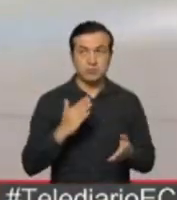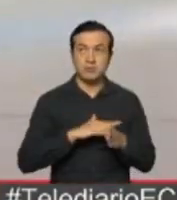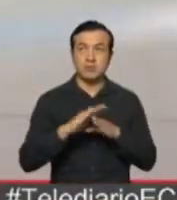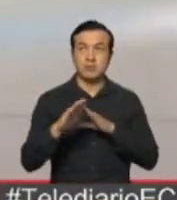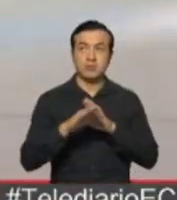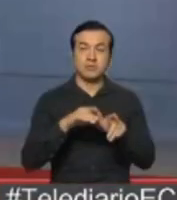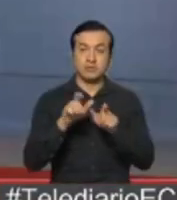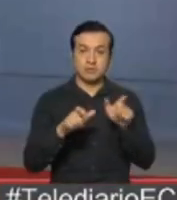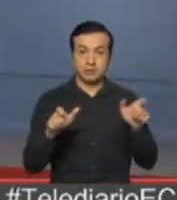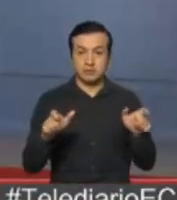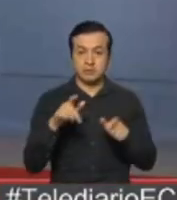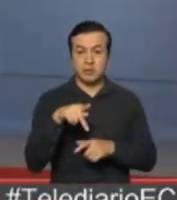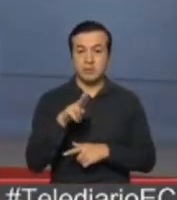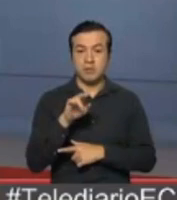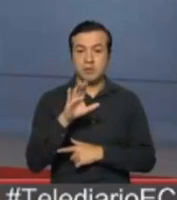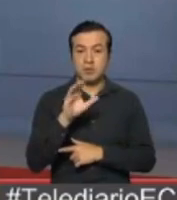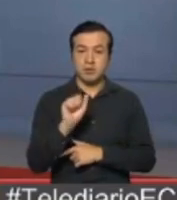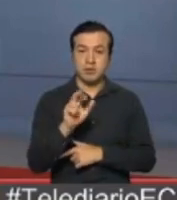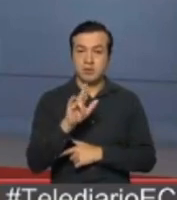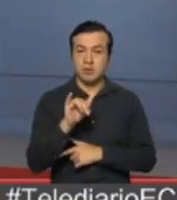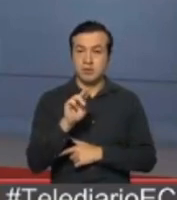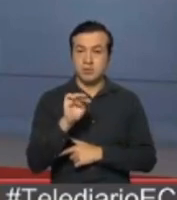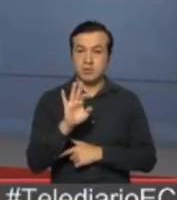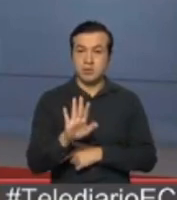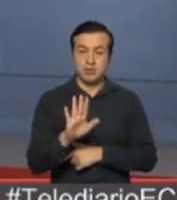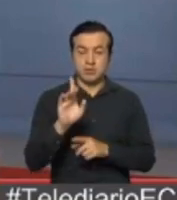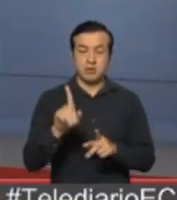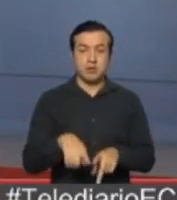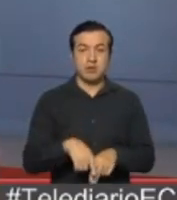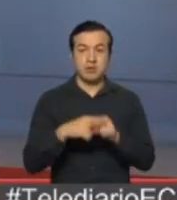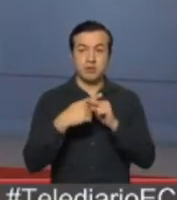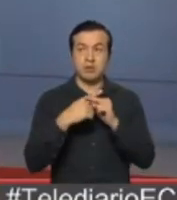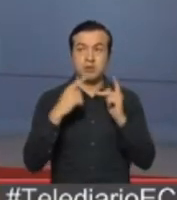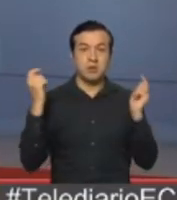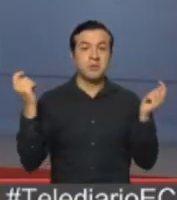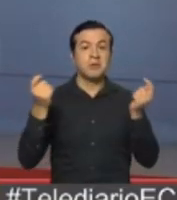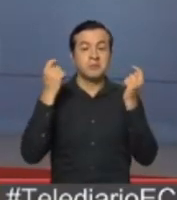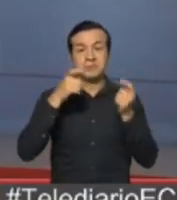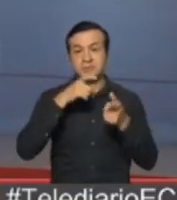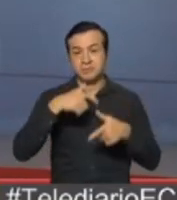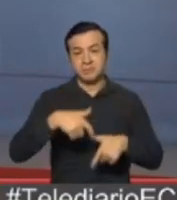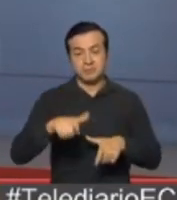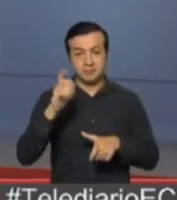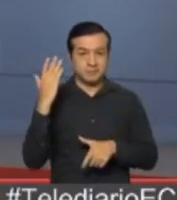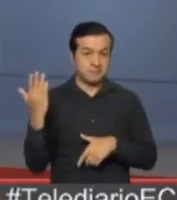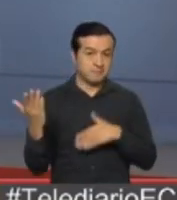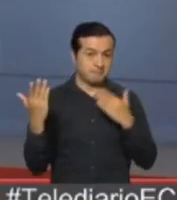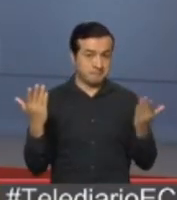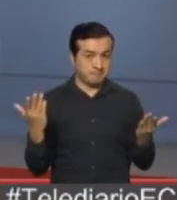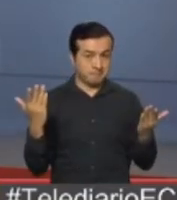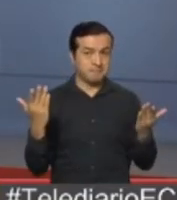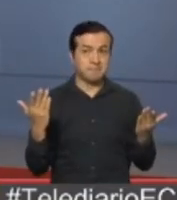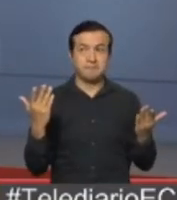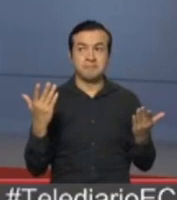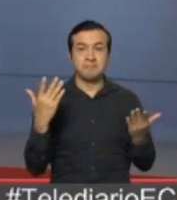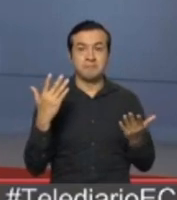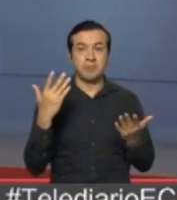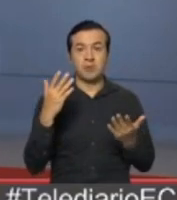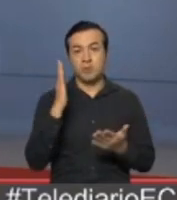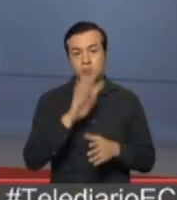al pawkar raymi no cierto que se celebra también junto a las festividades de carnaval shows